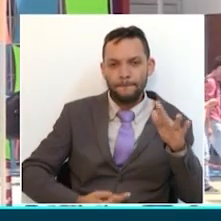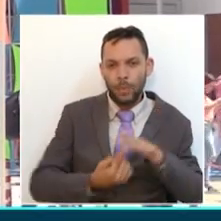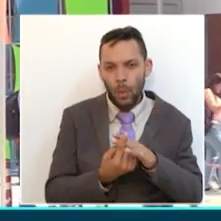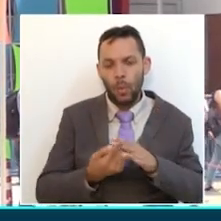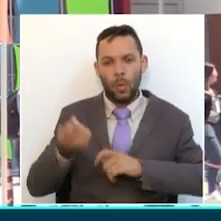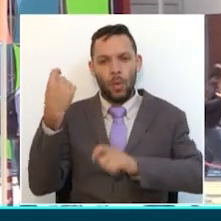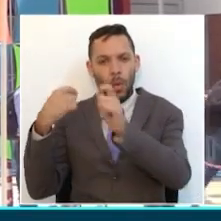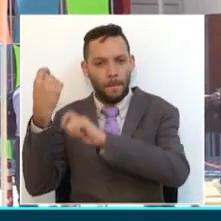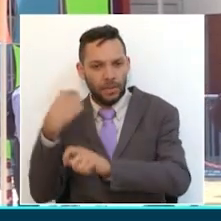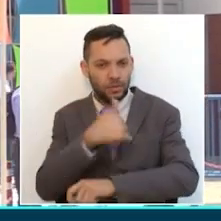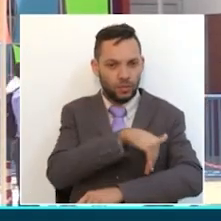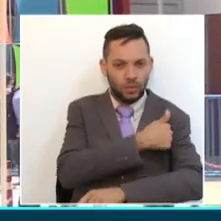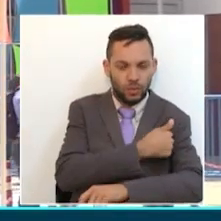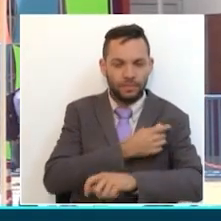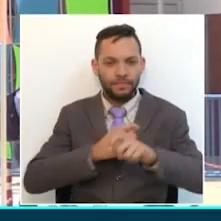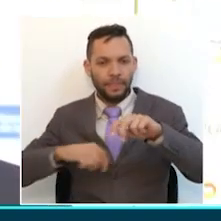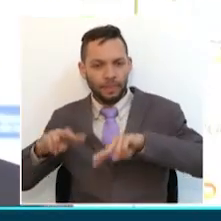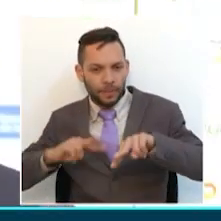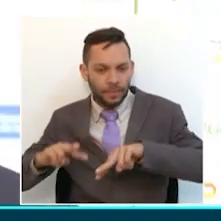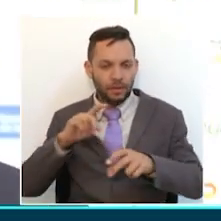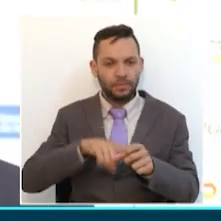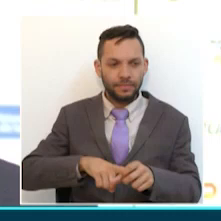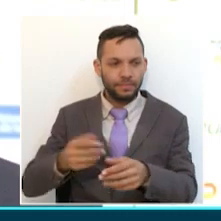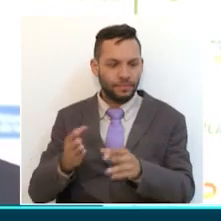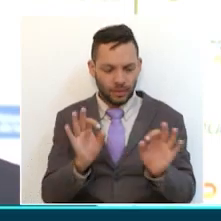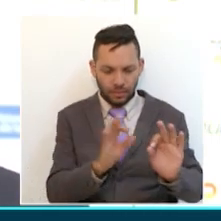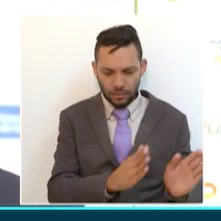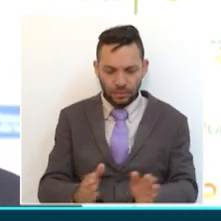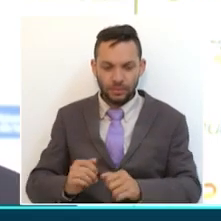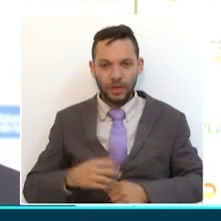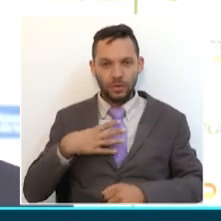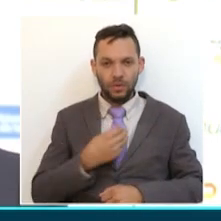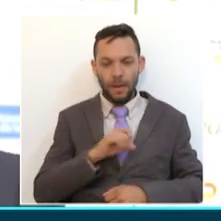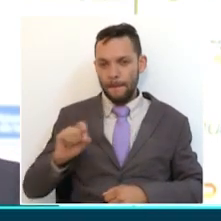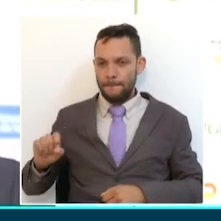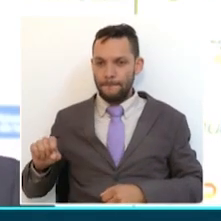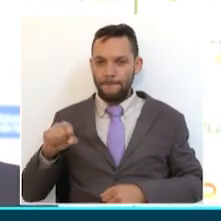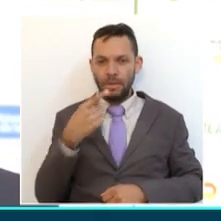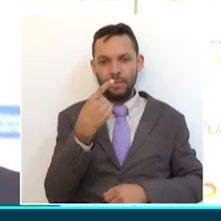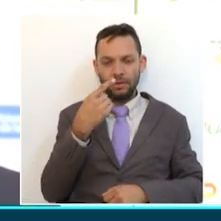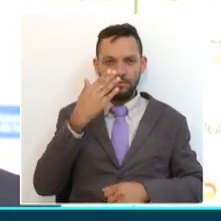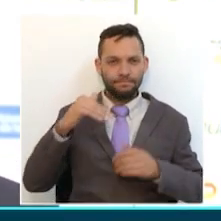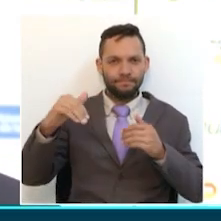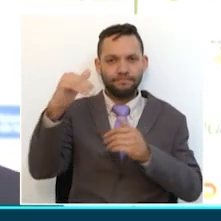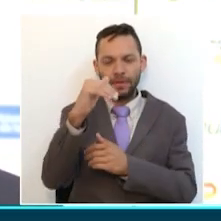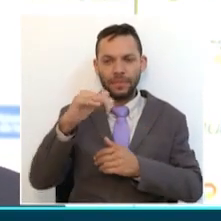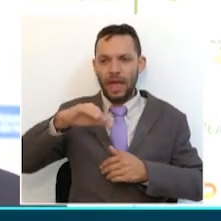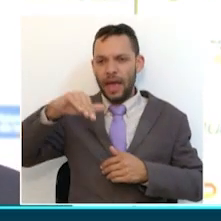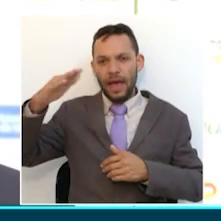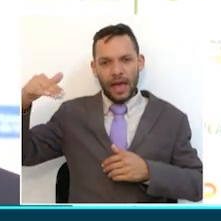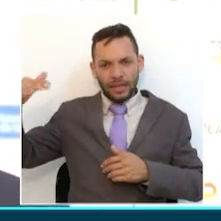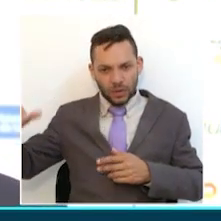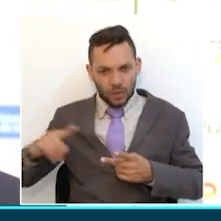Industria y Turismo y demás organizadores del evento. Hoy estamos en los primeros lugares compitiendo con territorios como Antioquia, como Bogotá, como el